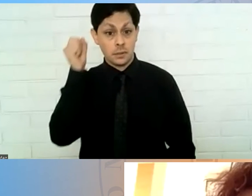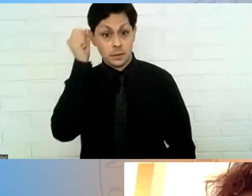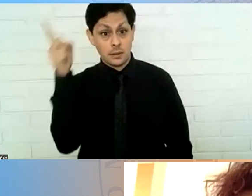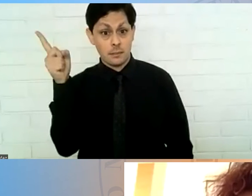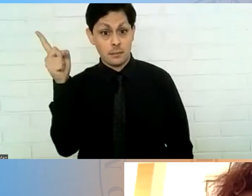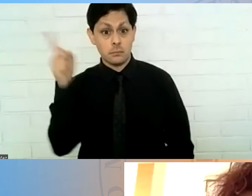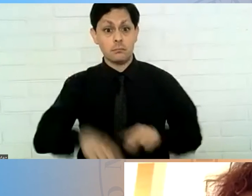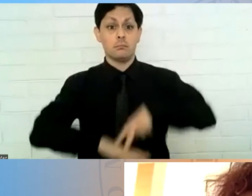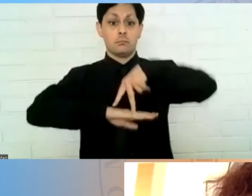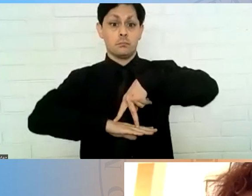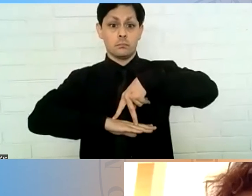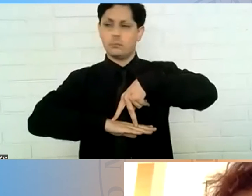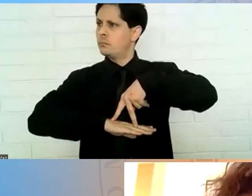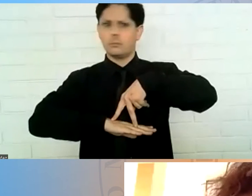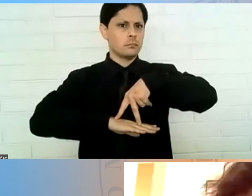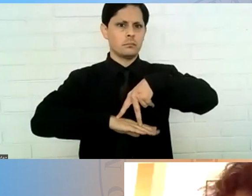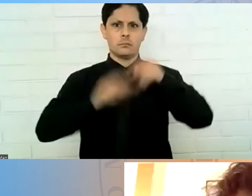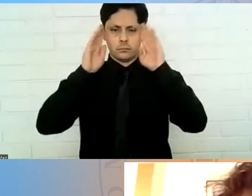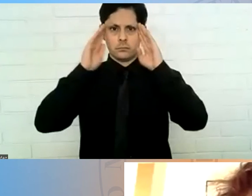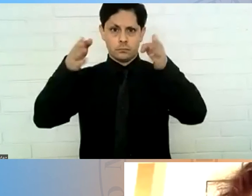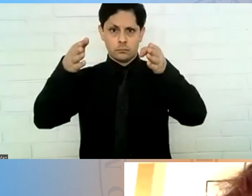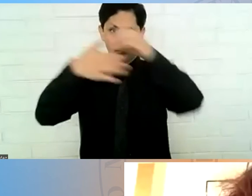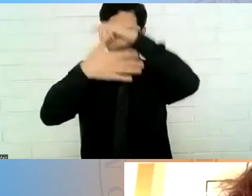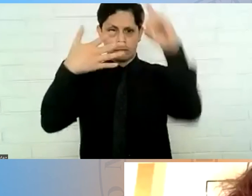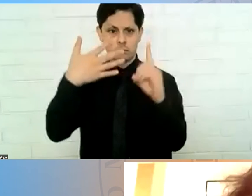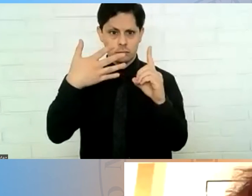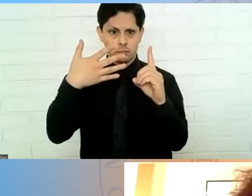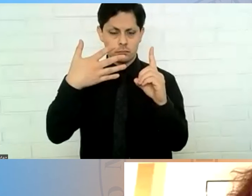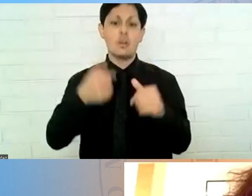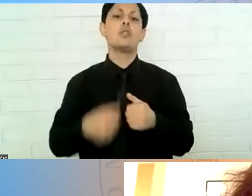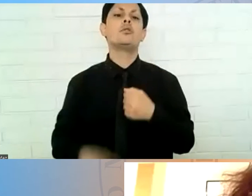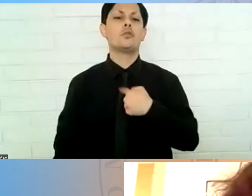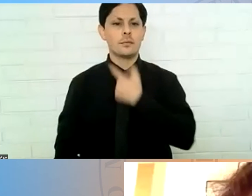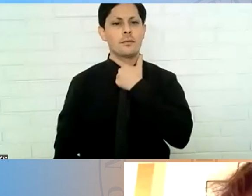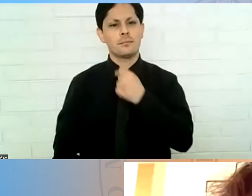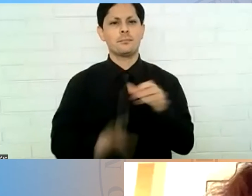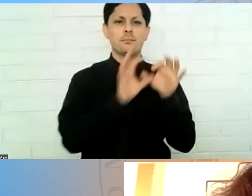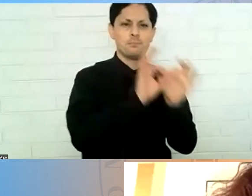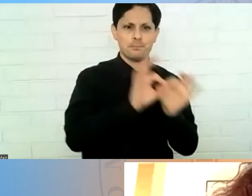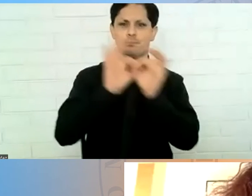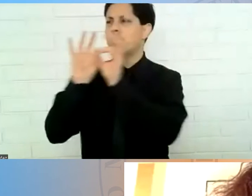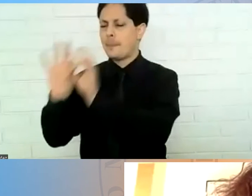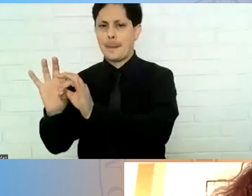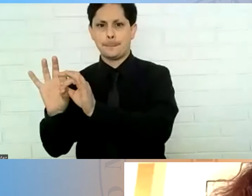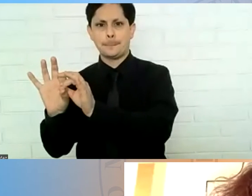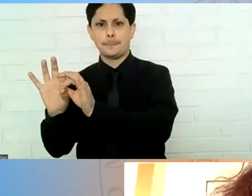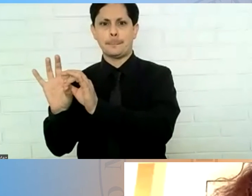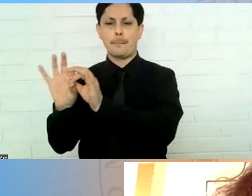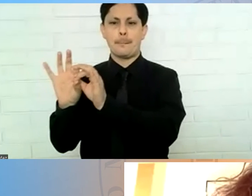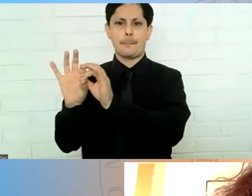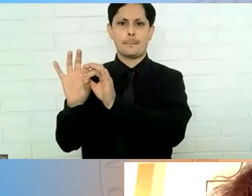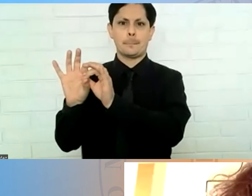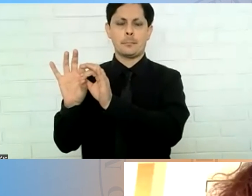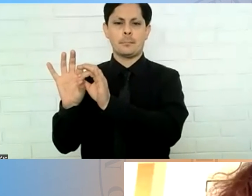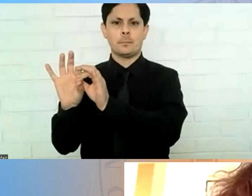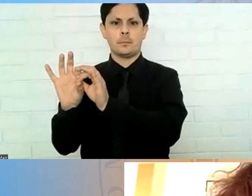pararnos hoy día desde esta mirada. Ya, así que yo les quiero agradecer a ambas. También me voy con muchas cosas de las que